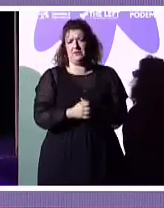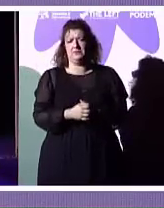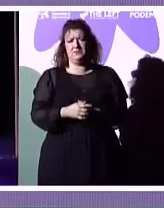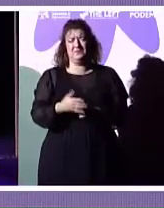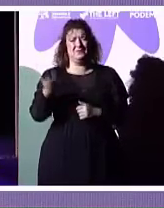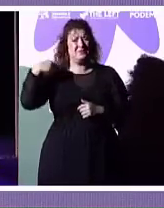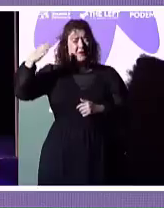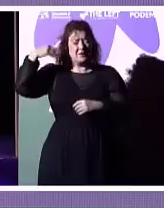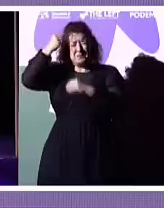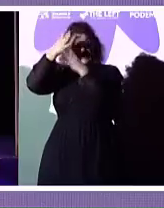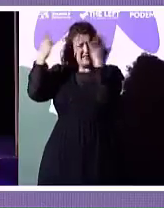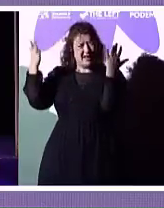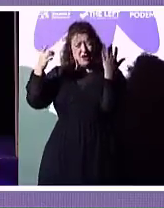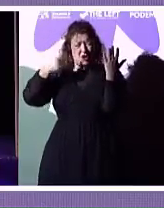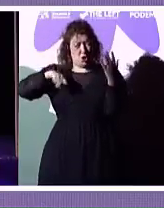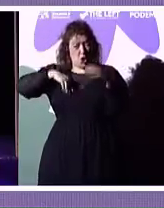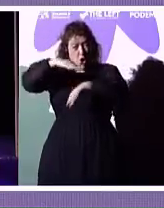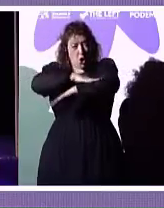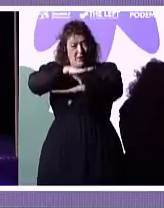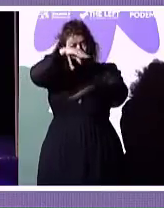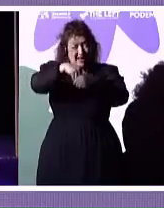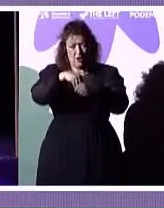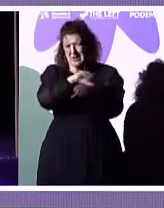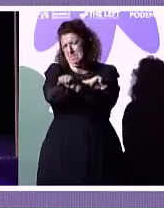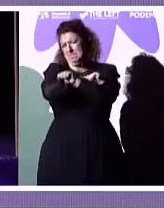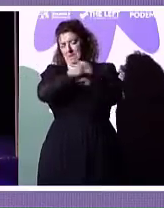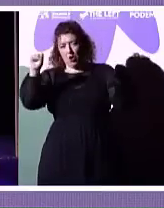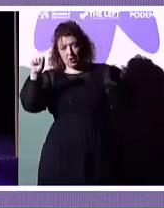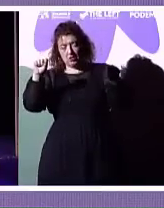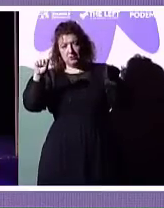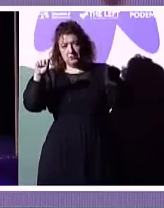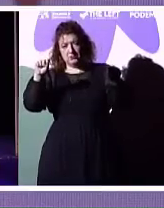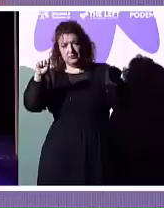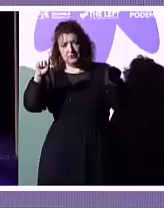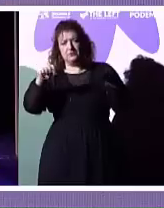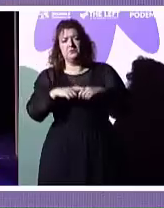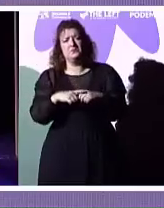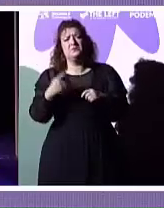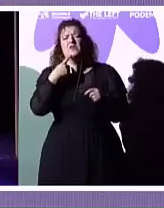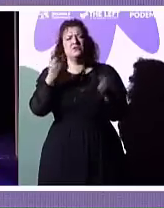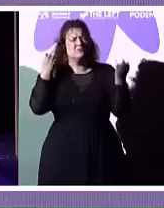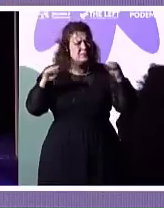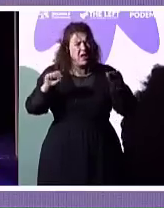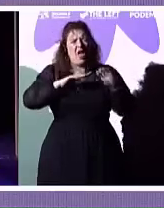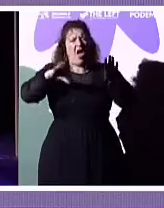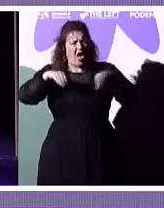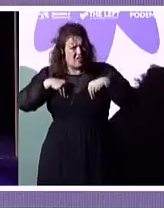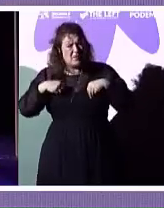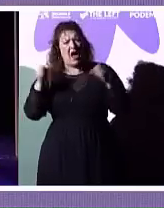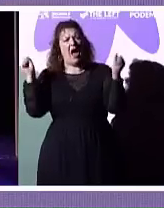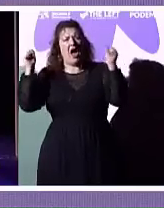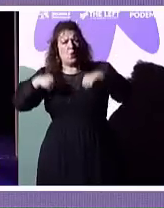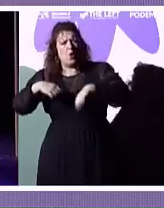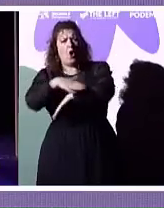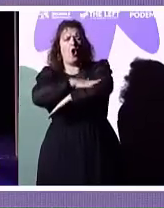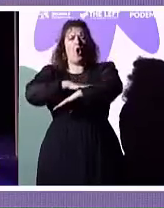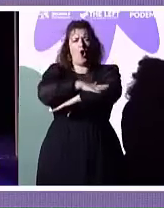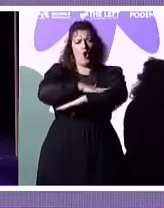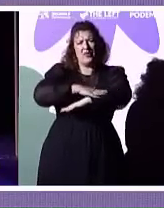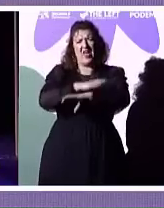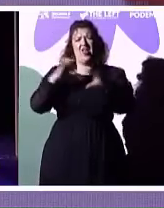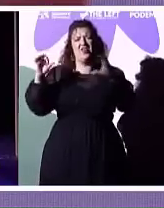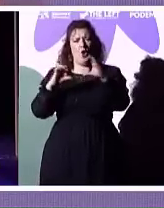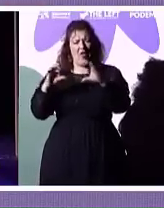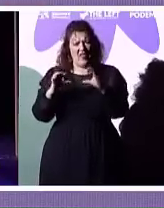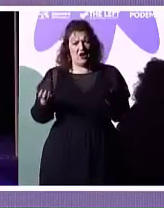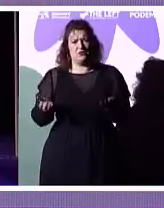capaces de llegar al gobierno de nuestro país nos dijeron que aceptásemos un acuerdo de gobierno con